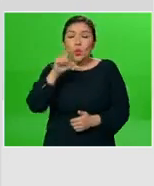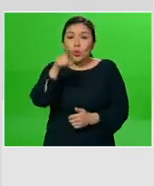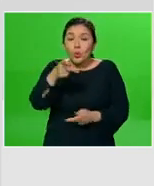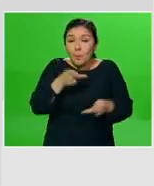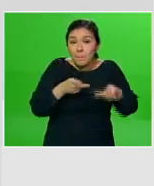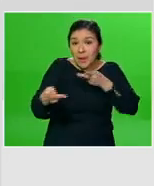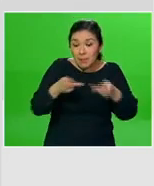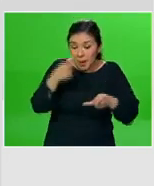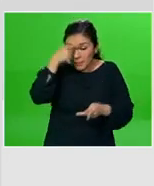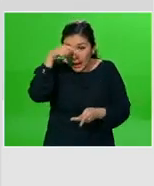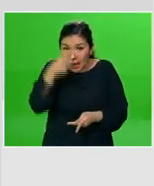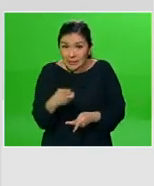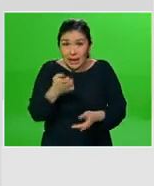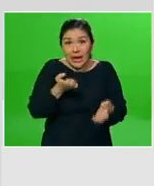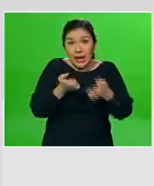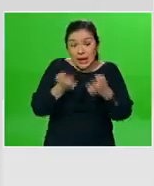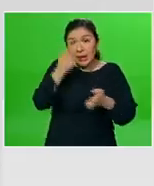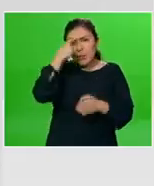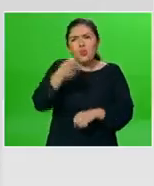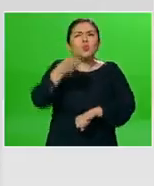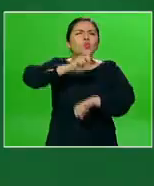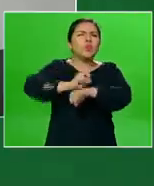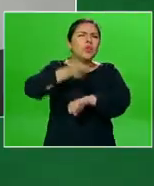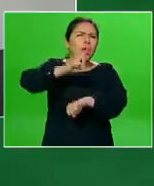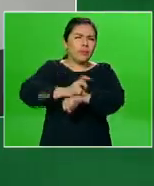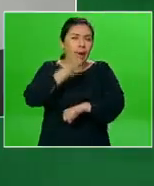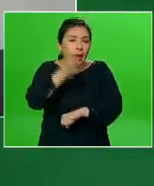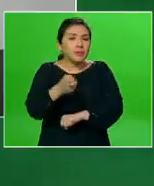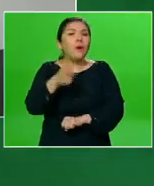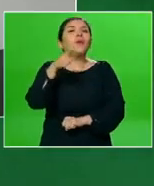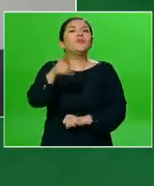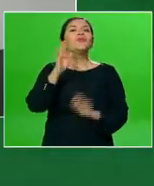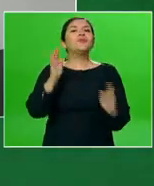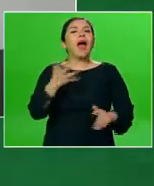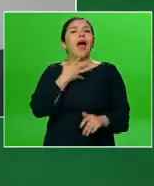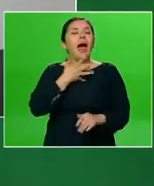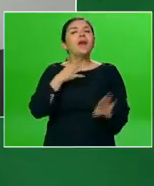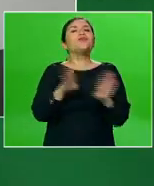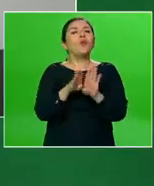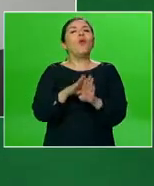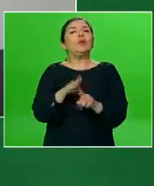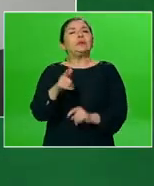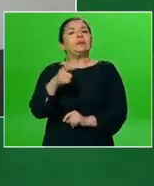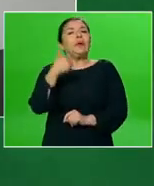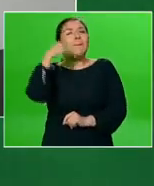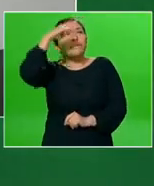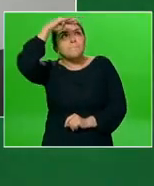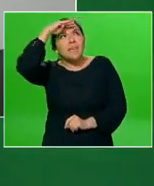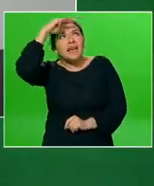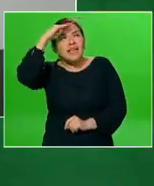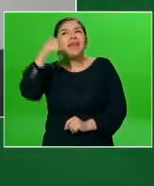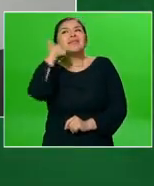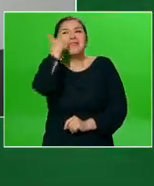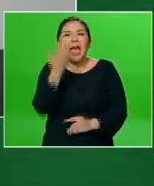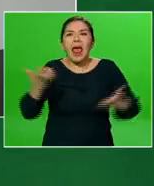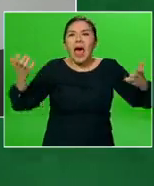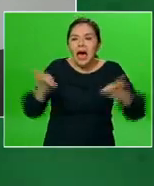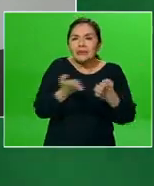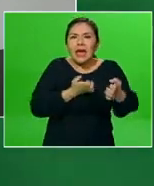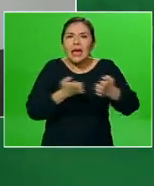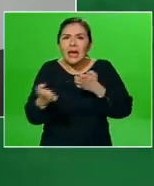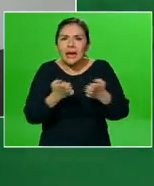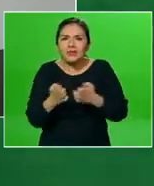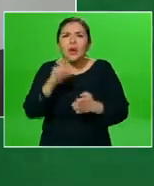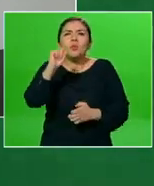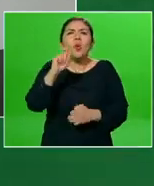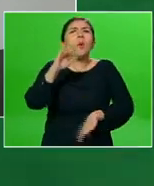este ejercicio para su vida eso significa que están siendo intencional no lo están dejando verdad todos si tienen tiempo de